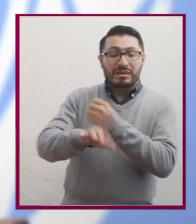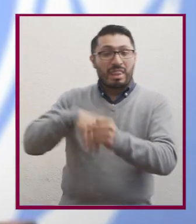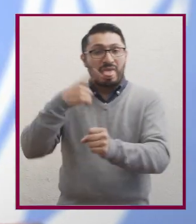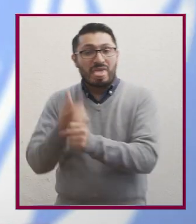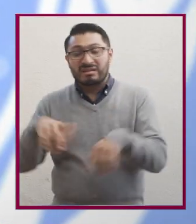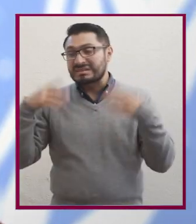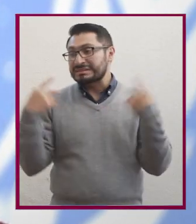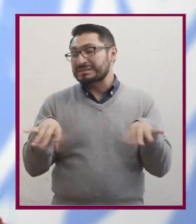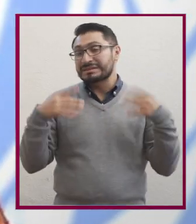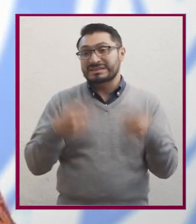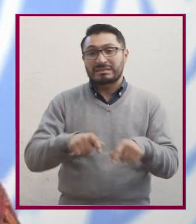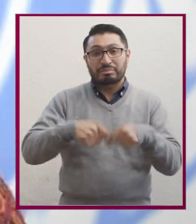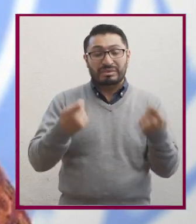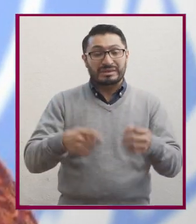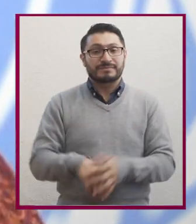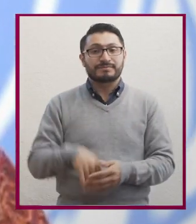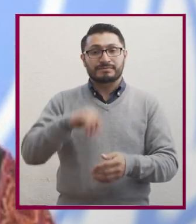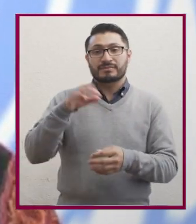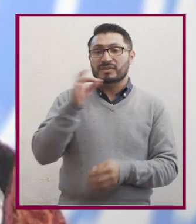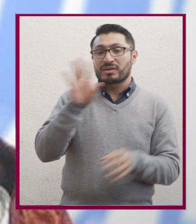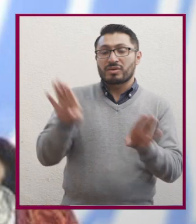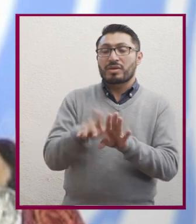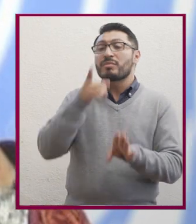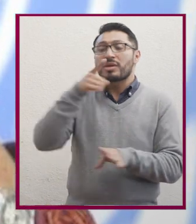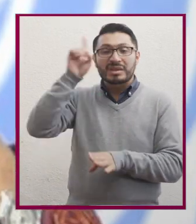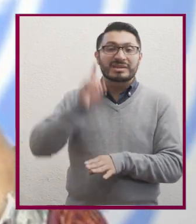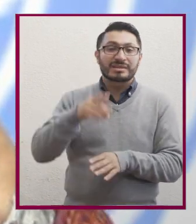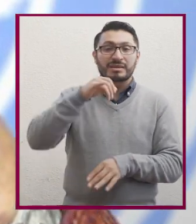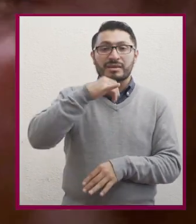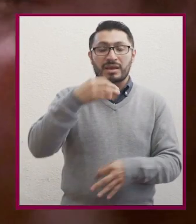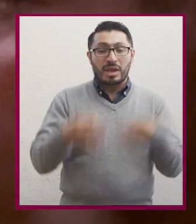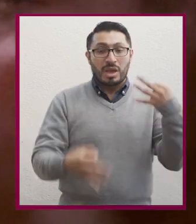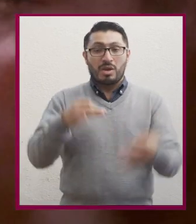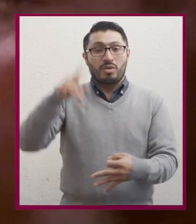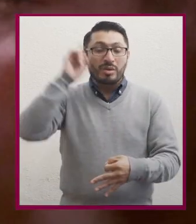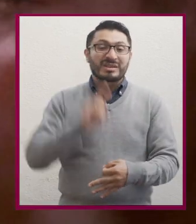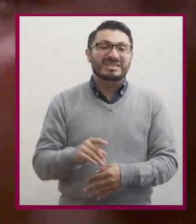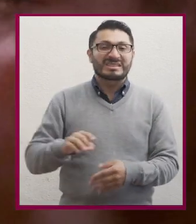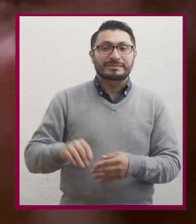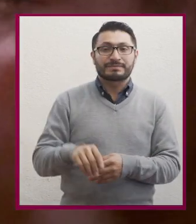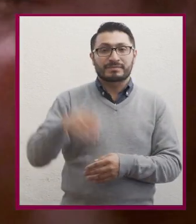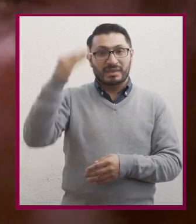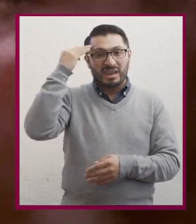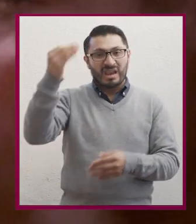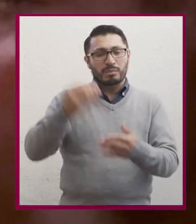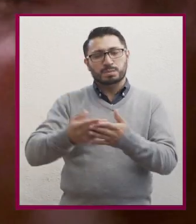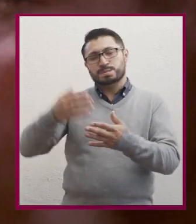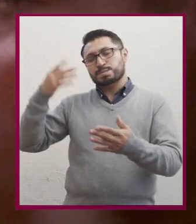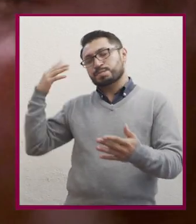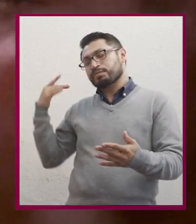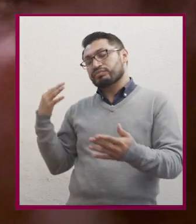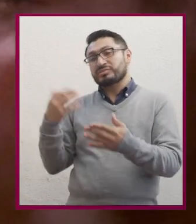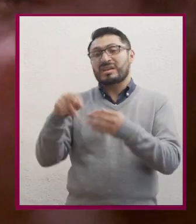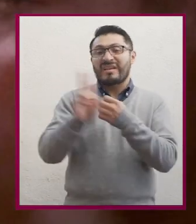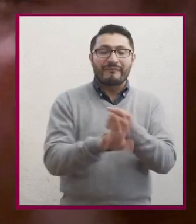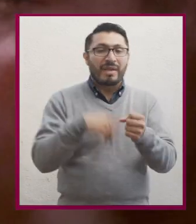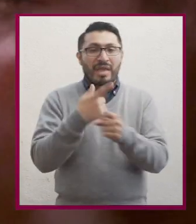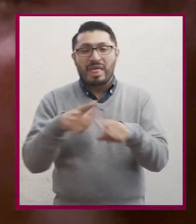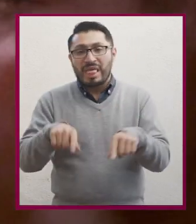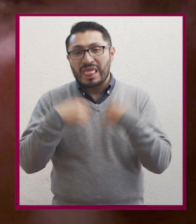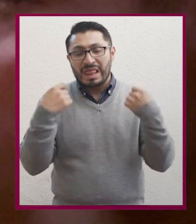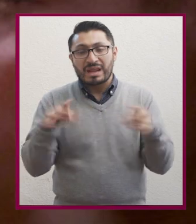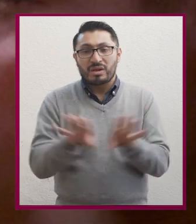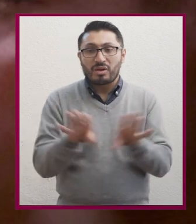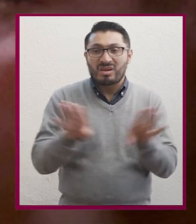violadas. Como dijo la jueza Navanethan Pillay después del veredicto, desde tiempos inmemoriales, la violación se ha considerado